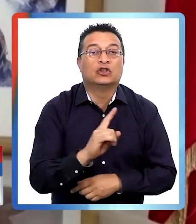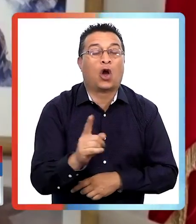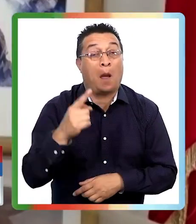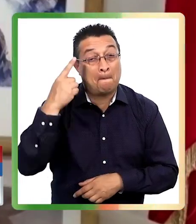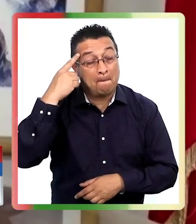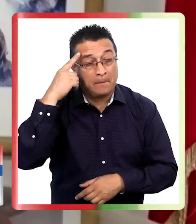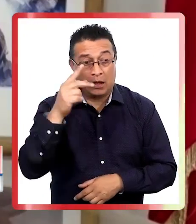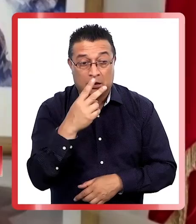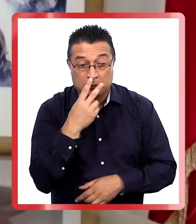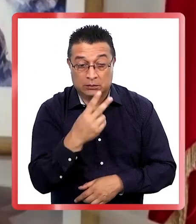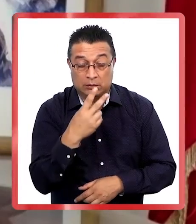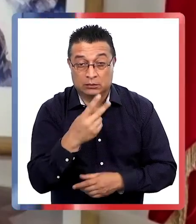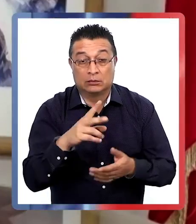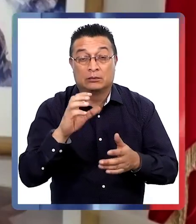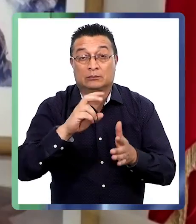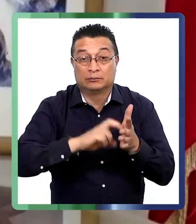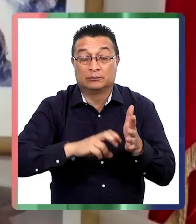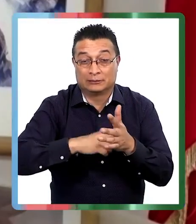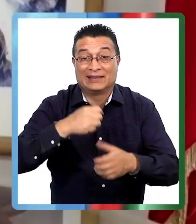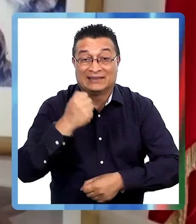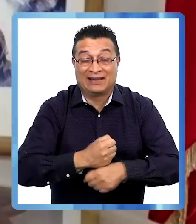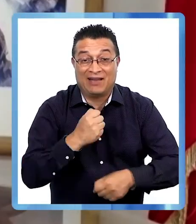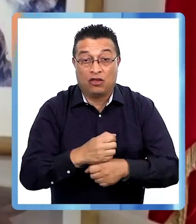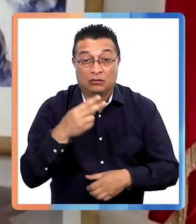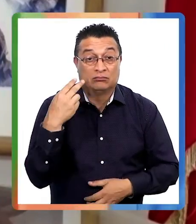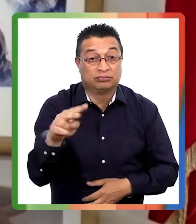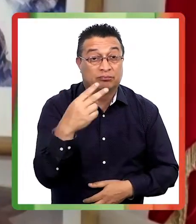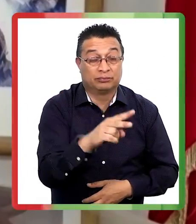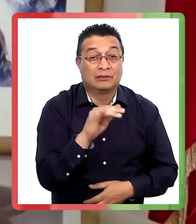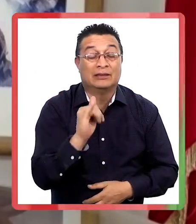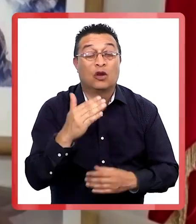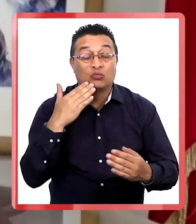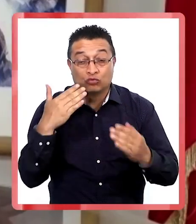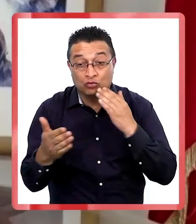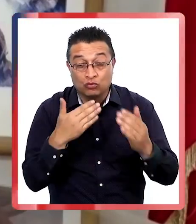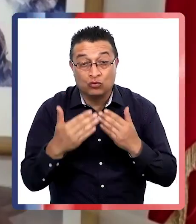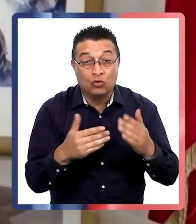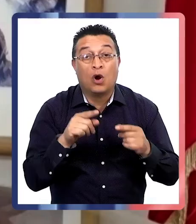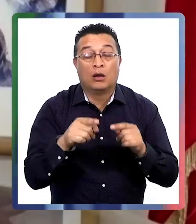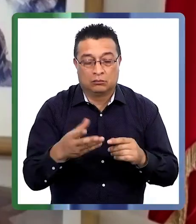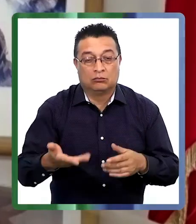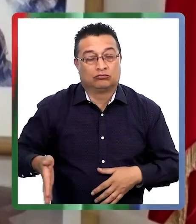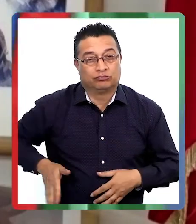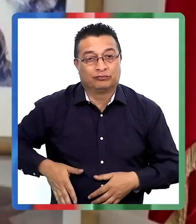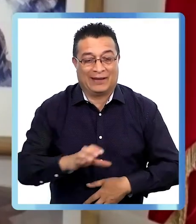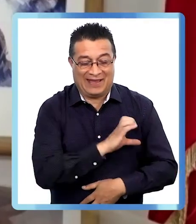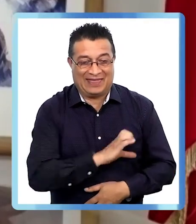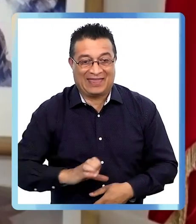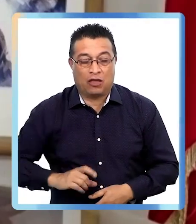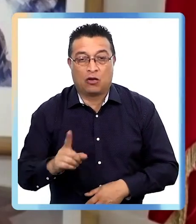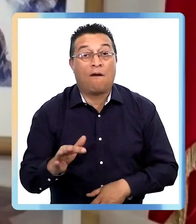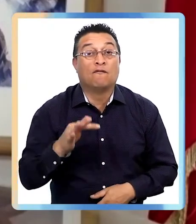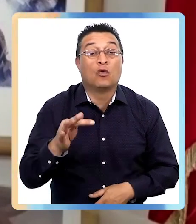creo que el concepto de que la cotización del trabajador es de propiedad del trabajador y la solidaridad se ha de hacer con el bolsillo del Estado y no